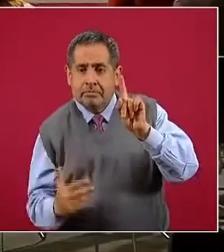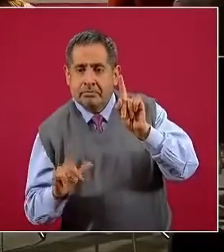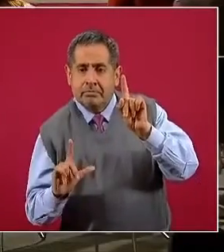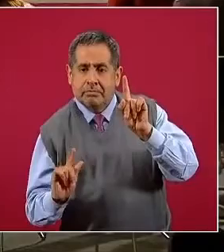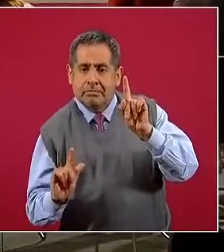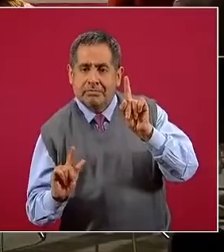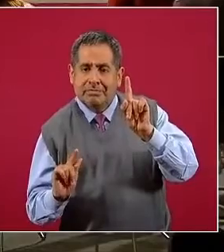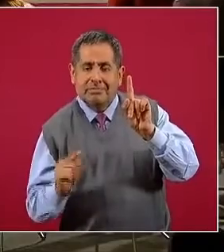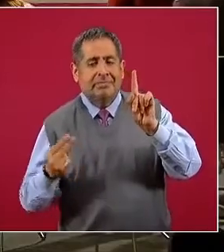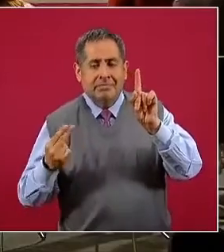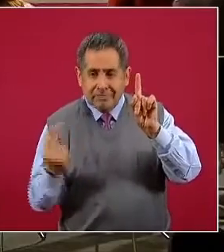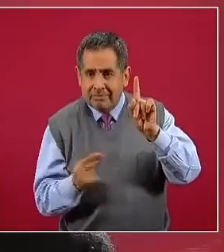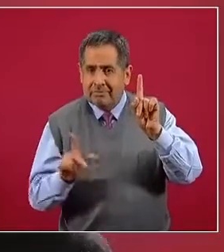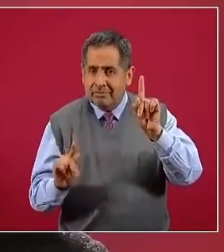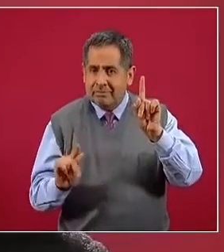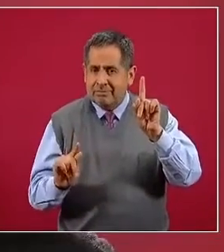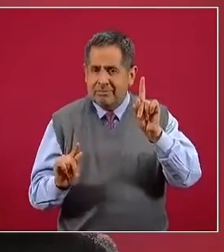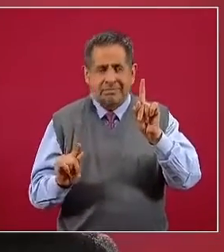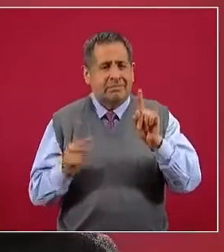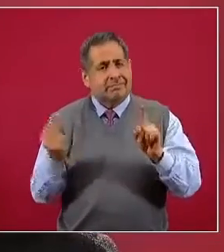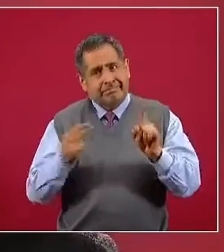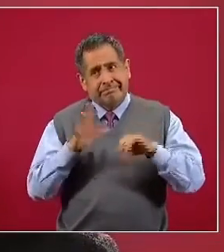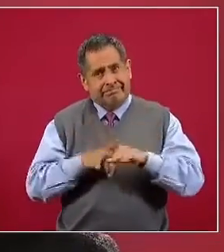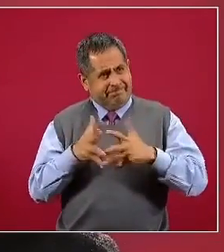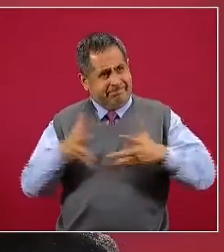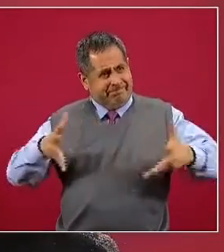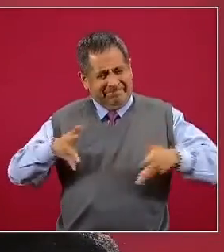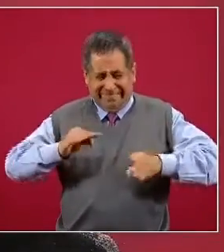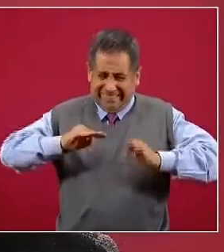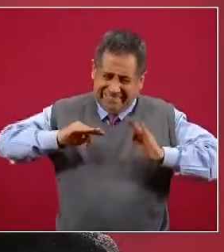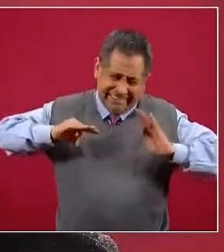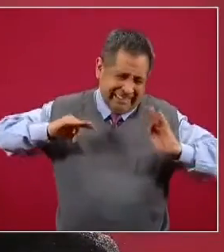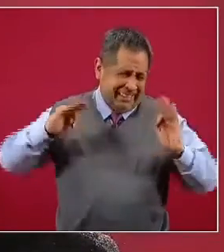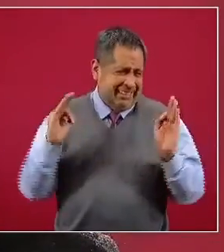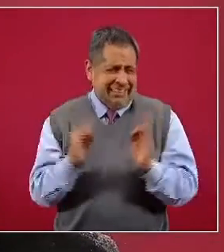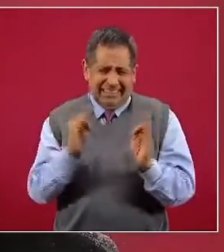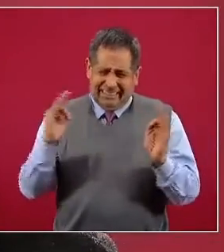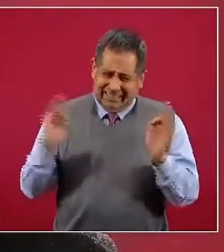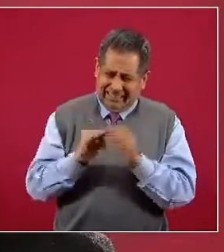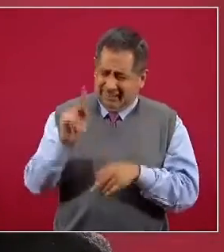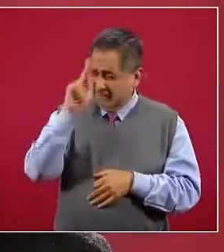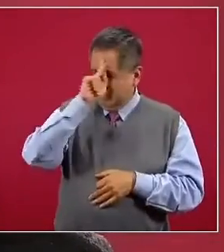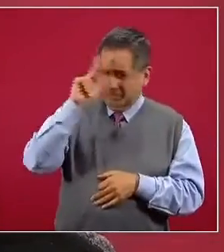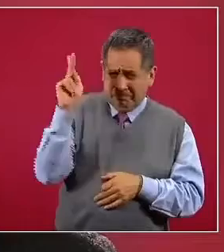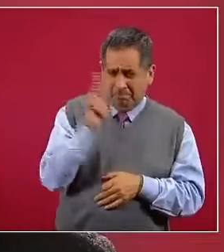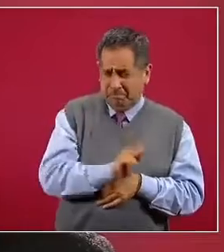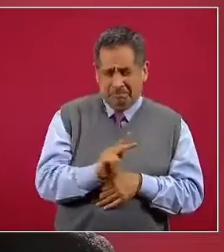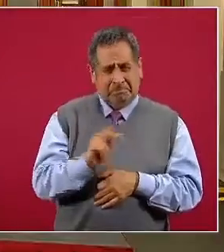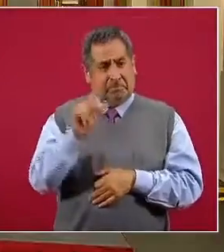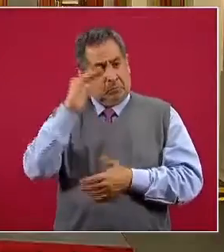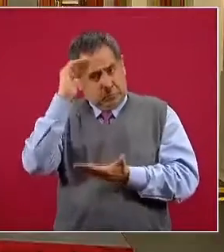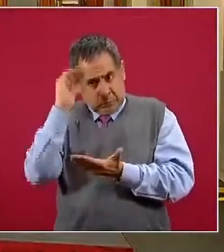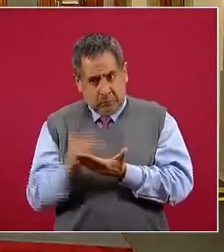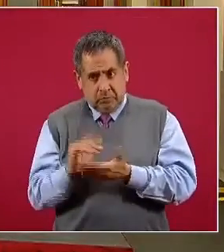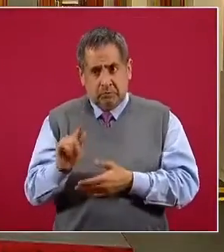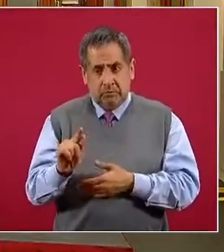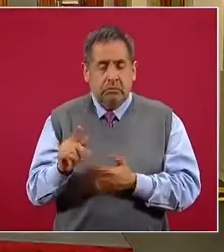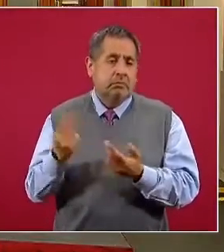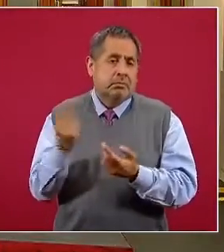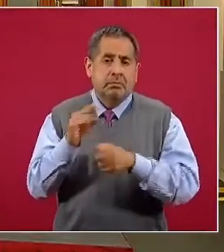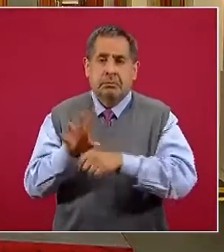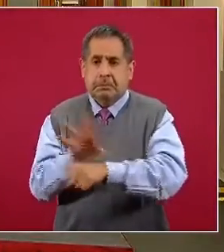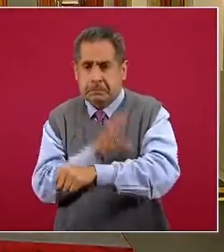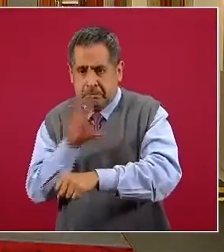hablando de dispositivos de tamaño industrial que requieren una tecnología muy demandante en energía eléctrica,